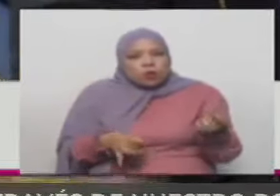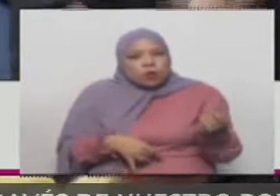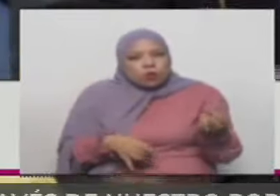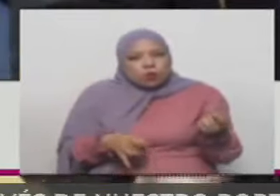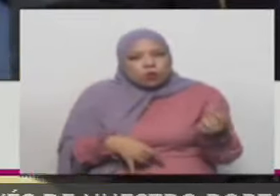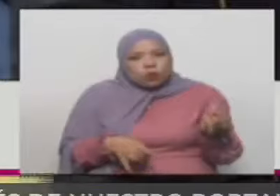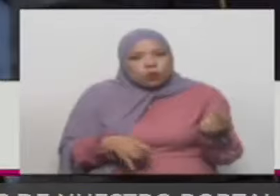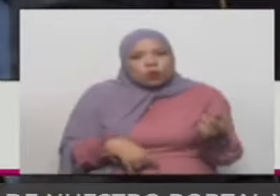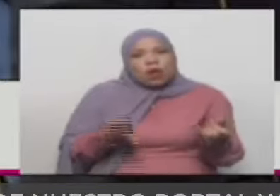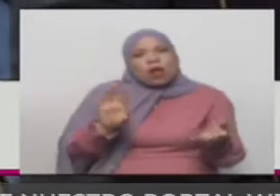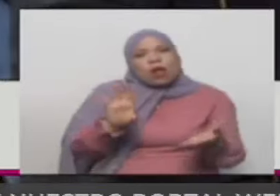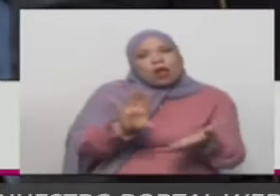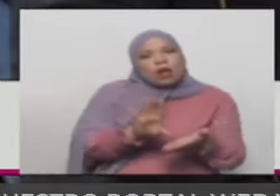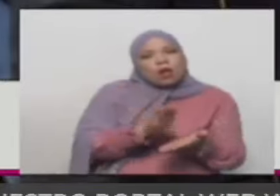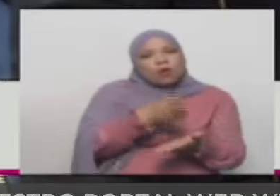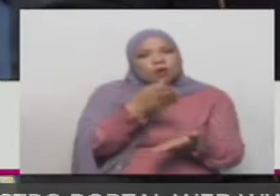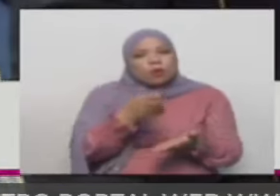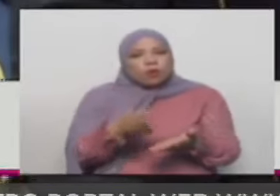a cantar.